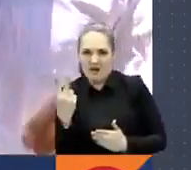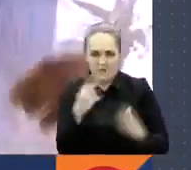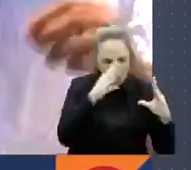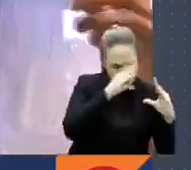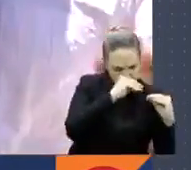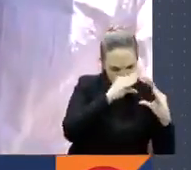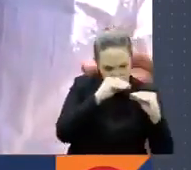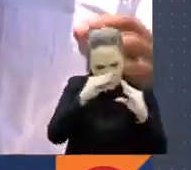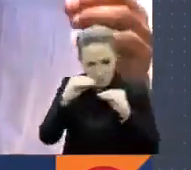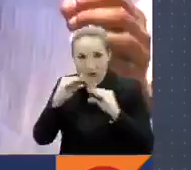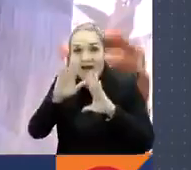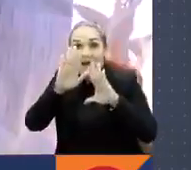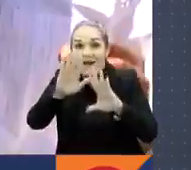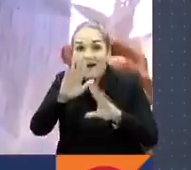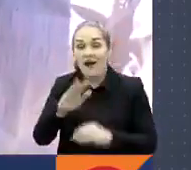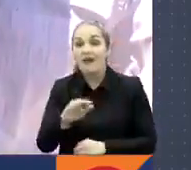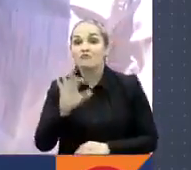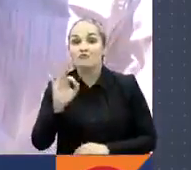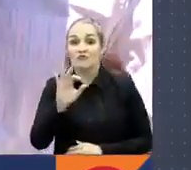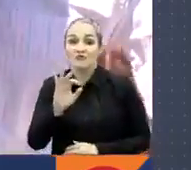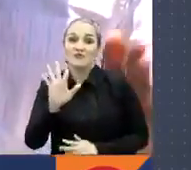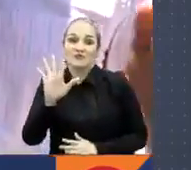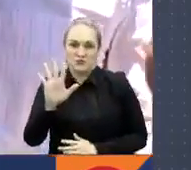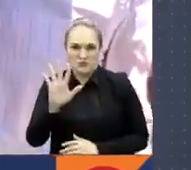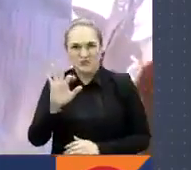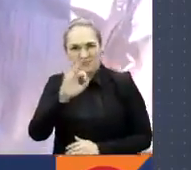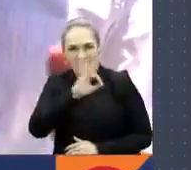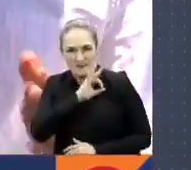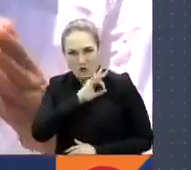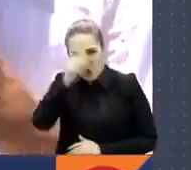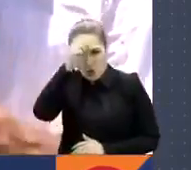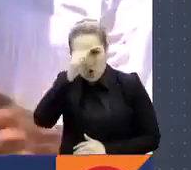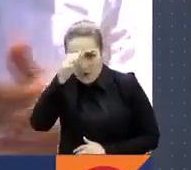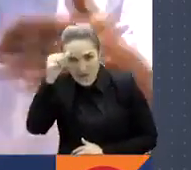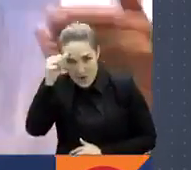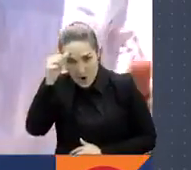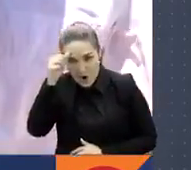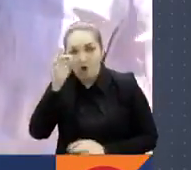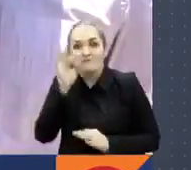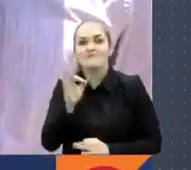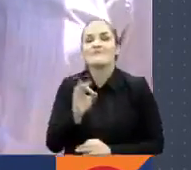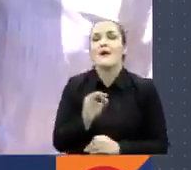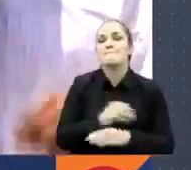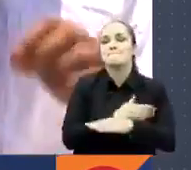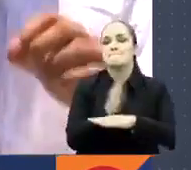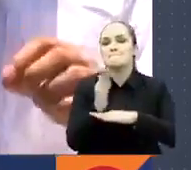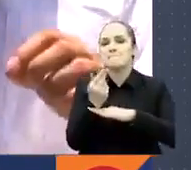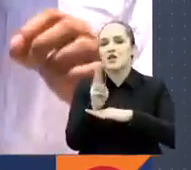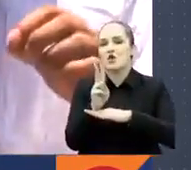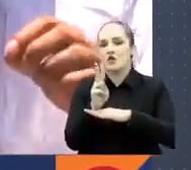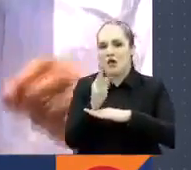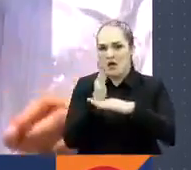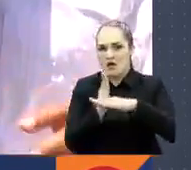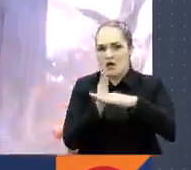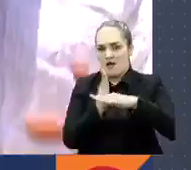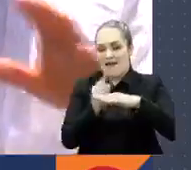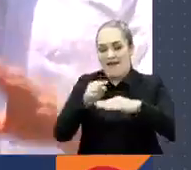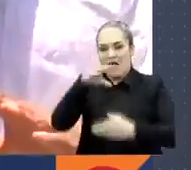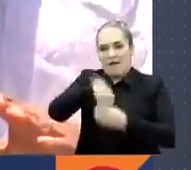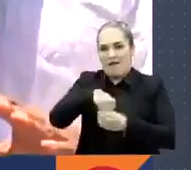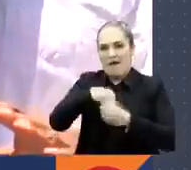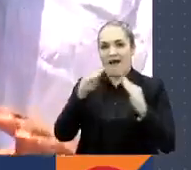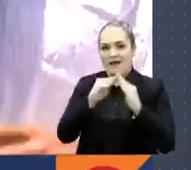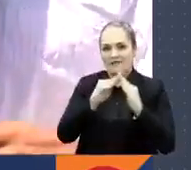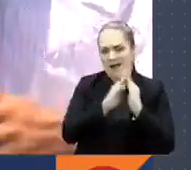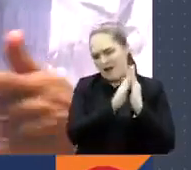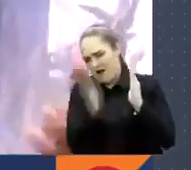queda arranca a las 12 meridiano, es decir, durante toda la tarde y noche los cartageneros deben estar en completo confinamiento.